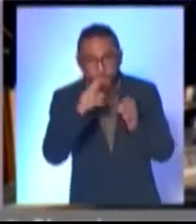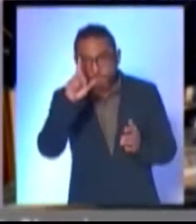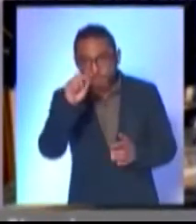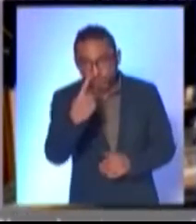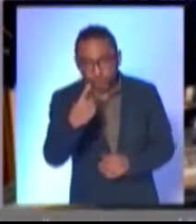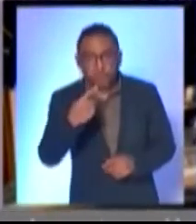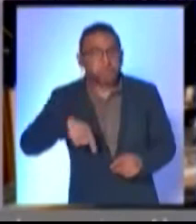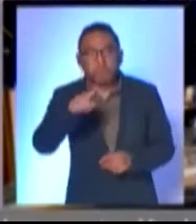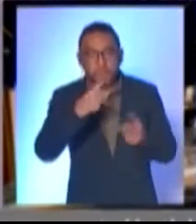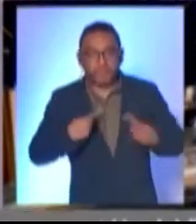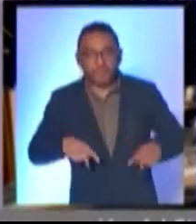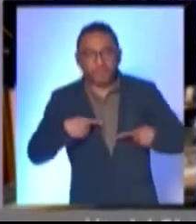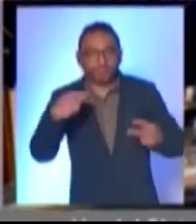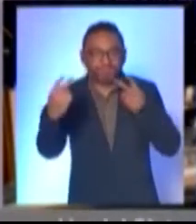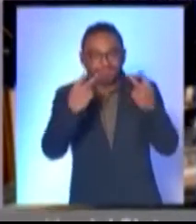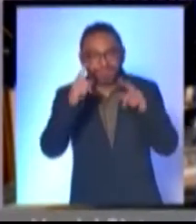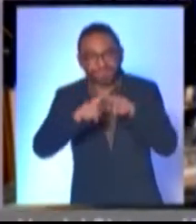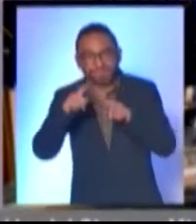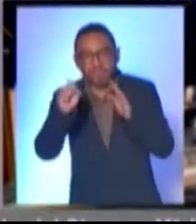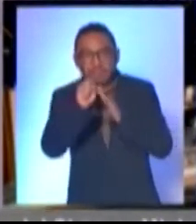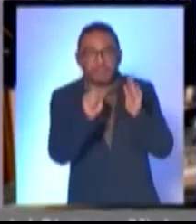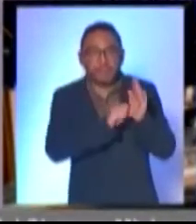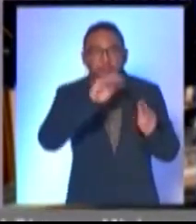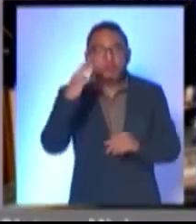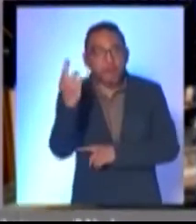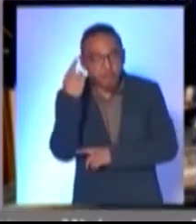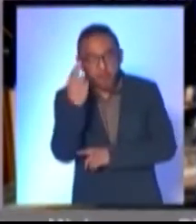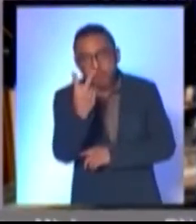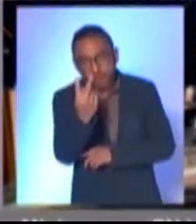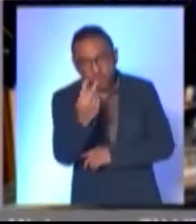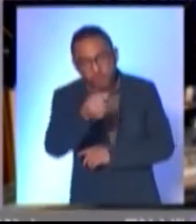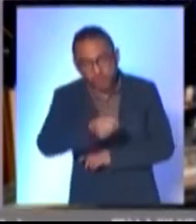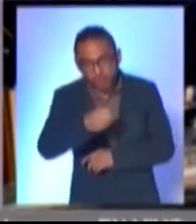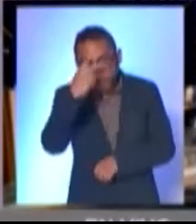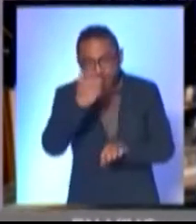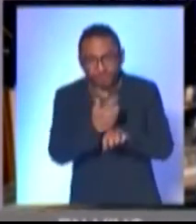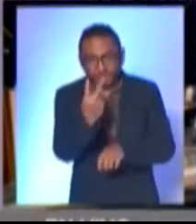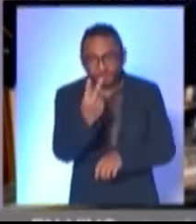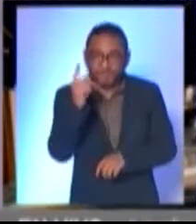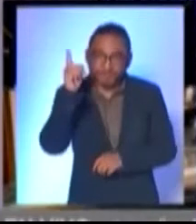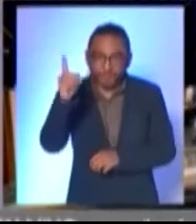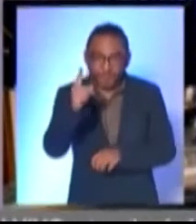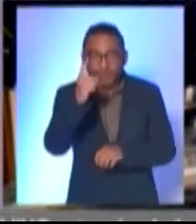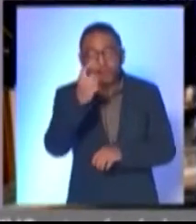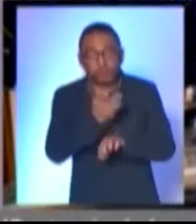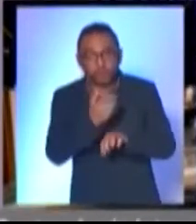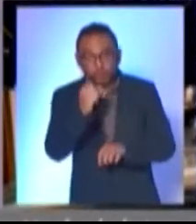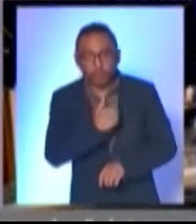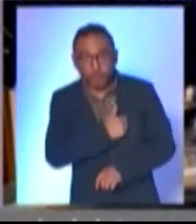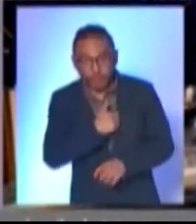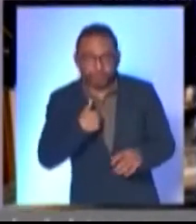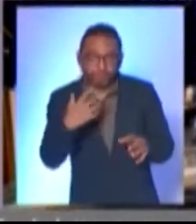nos sintoniza en las diferentes señales del Sistema Michoacano de Radio y Televisión, vía Mexicanal en los Estados Unidos y al sur de Canadá. Mi nombre es Eric